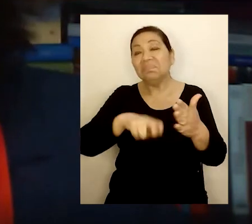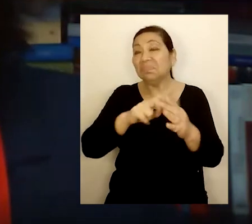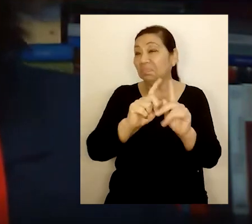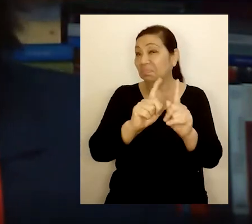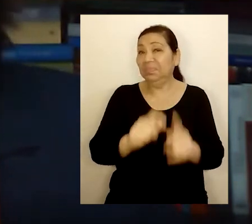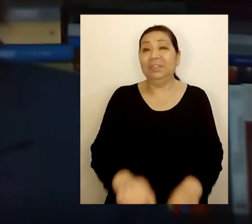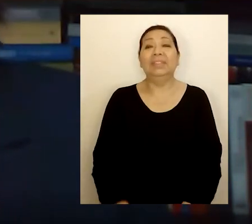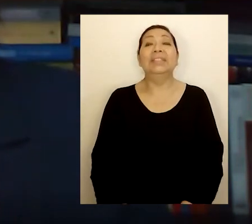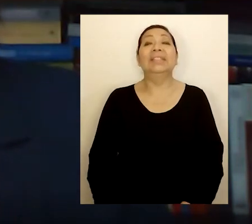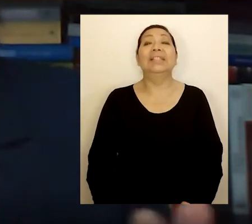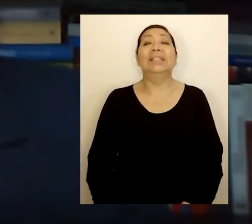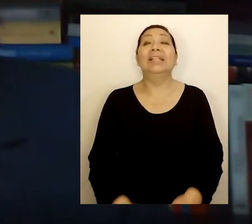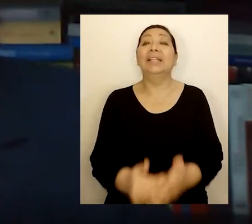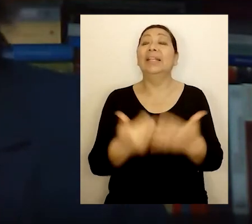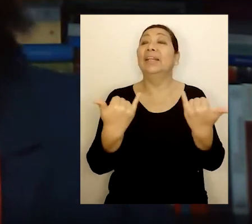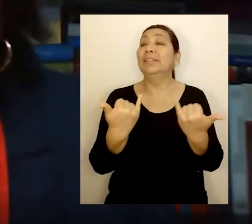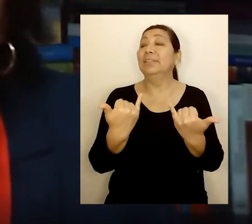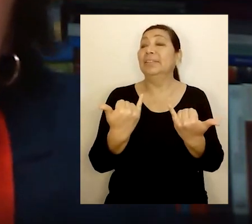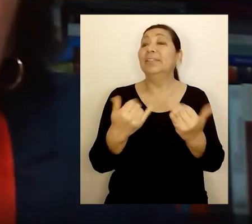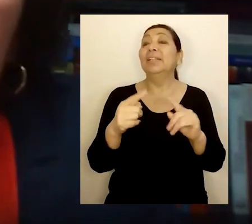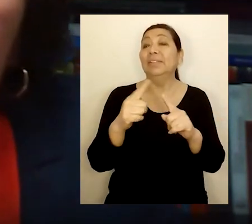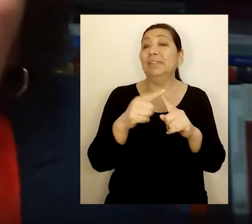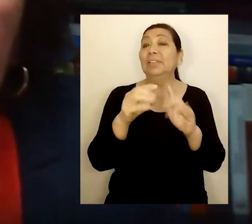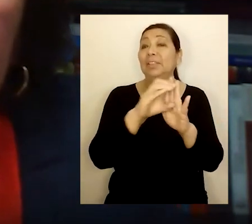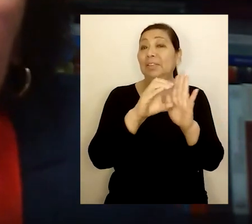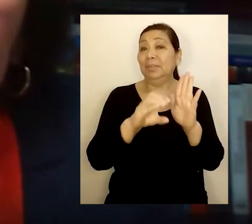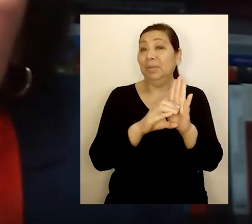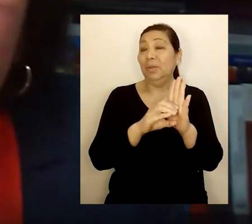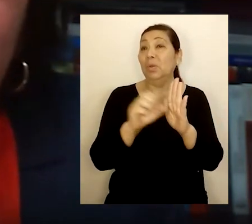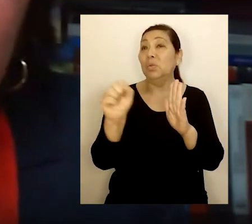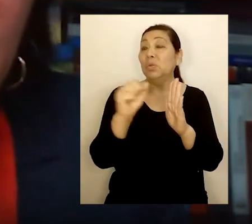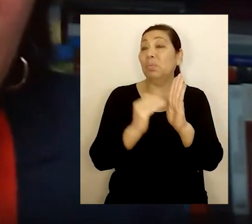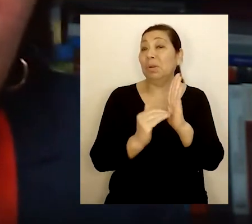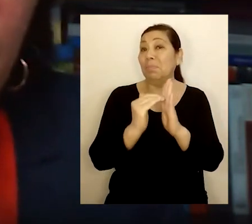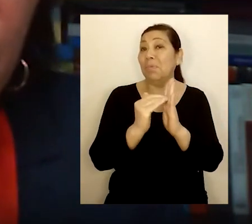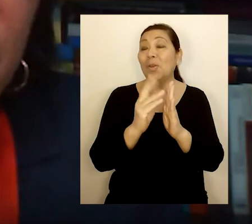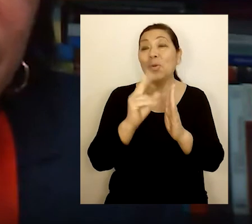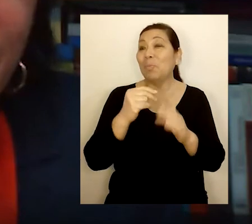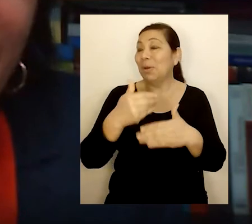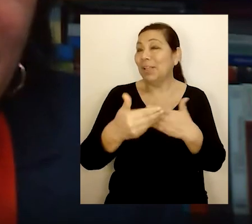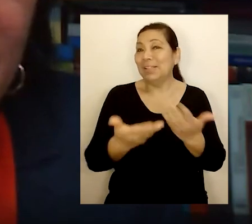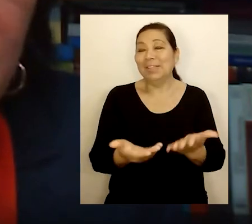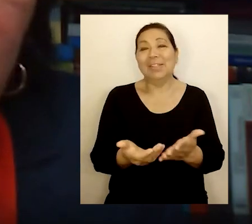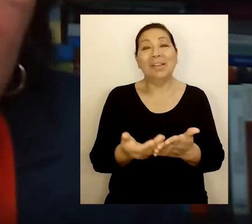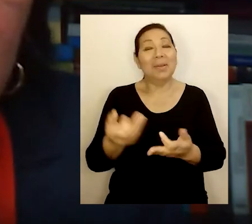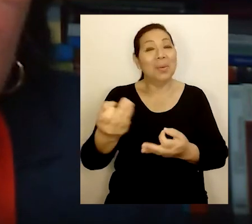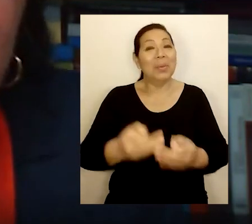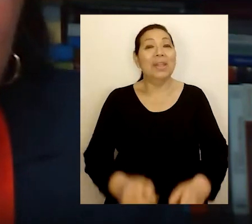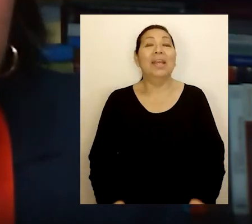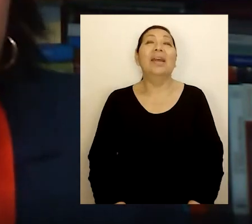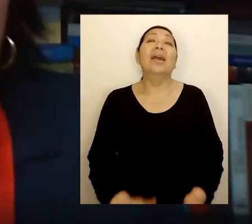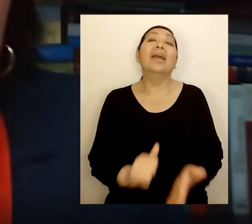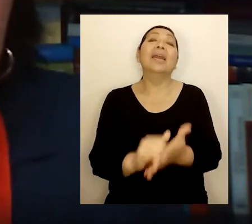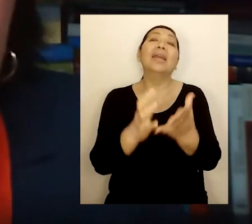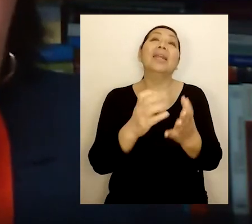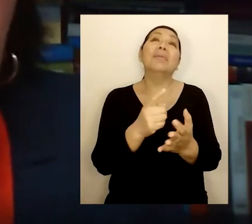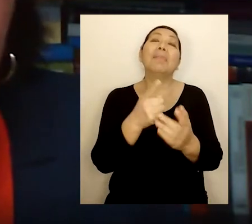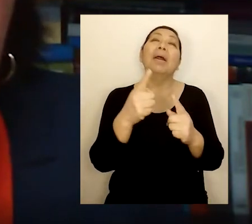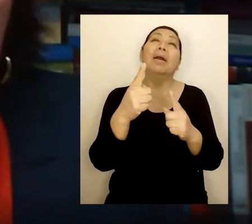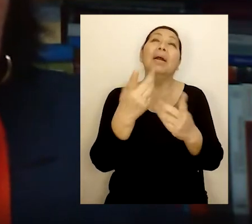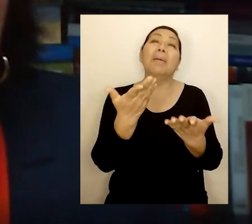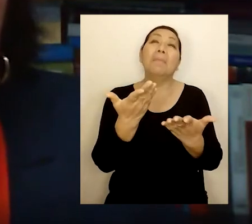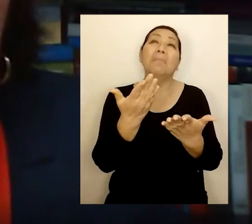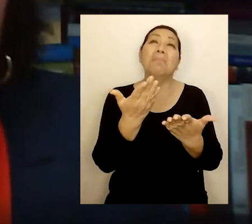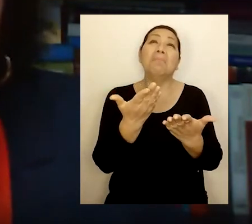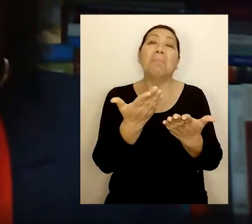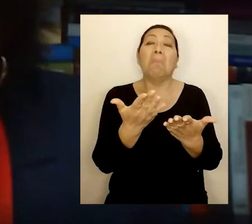cuestionamiento acá ante este Tribunal Constitucional es la Suprema nos declaró improcedente la casación y queremos que el tribunal